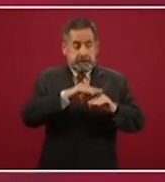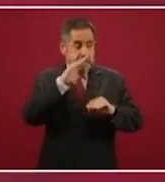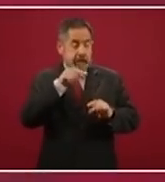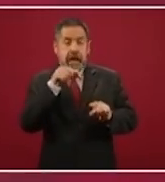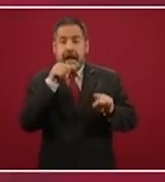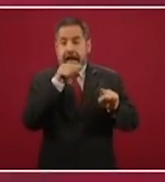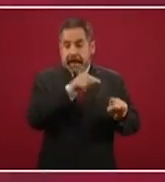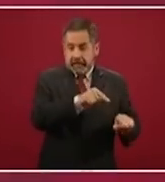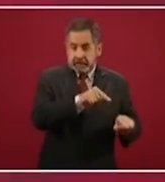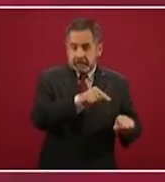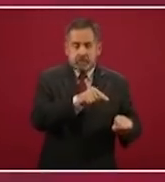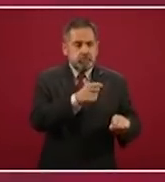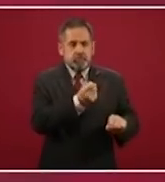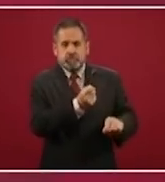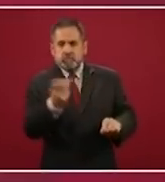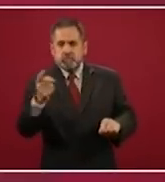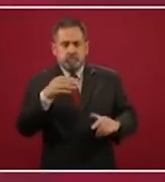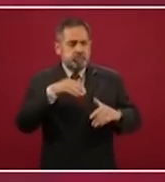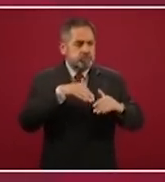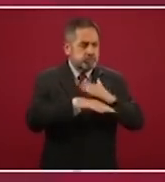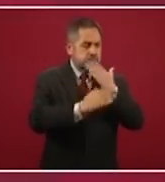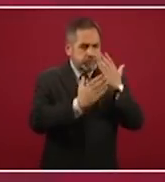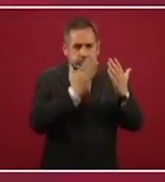donde estudian